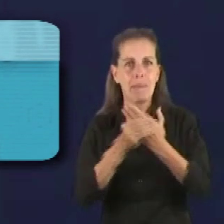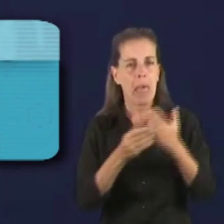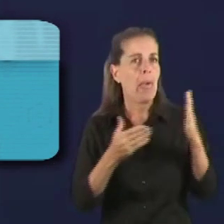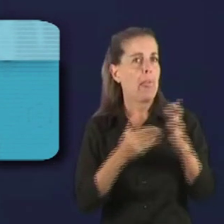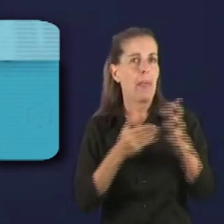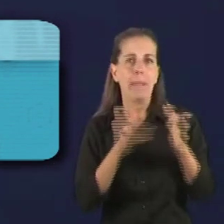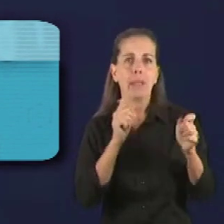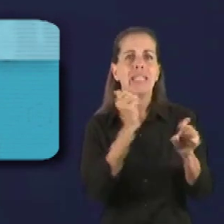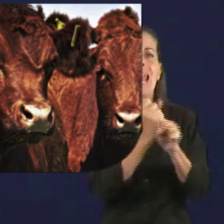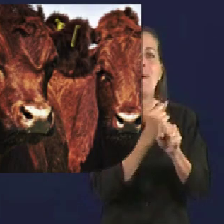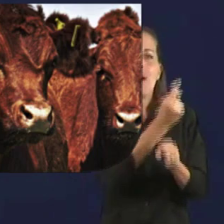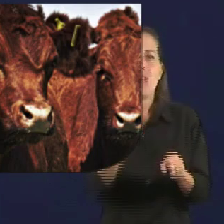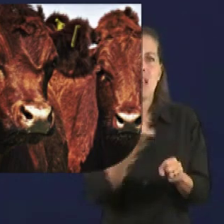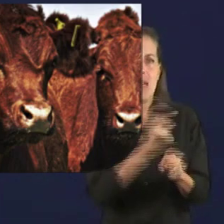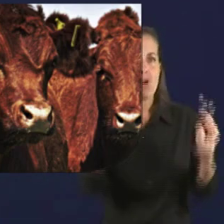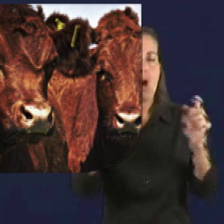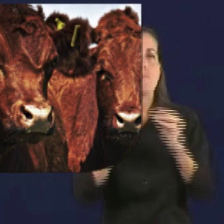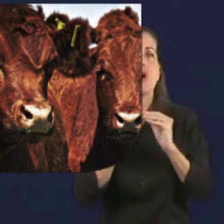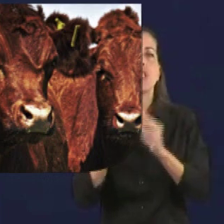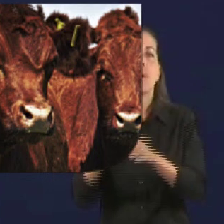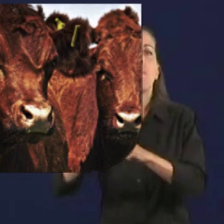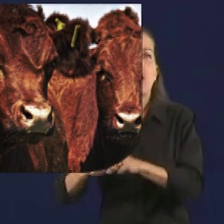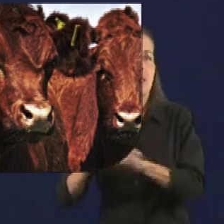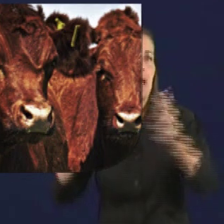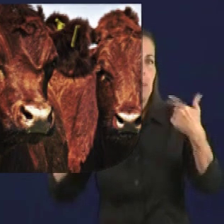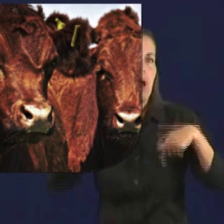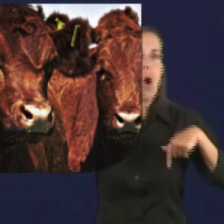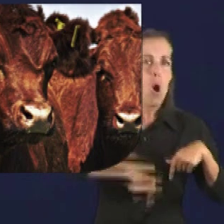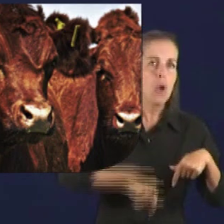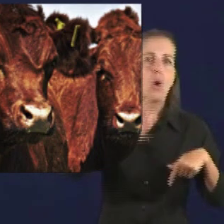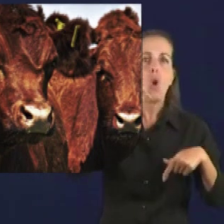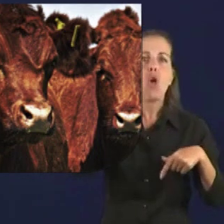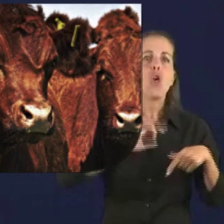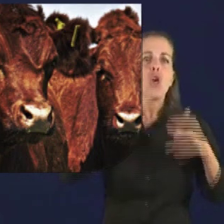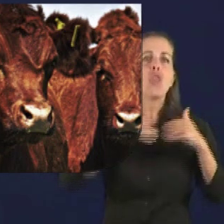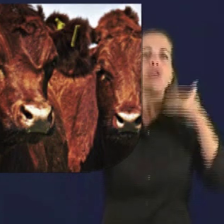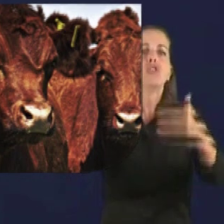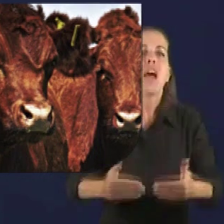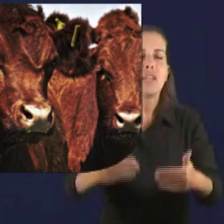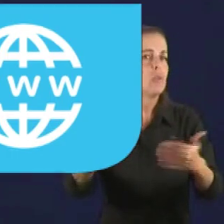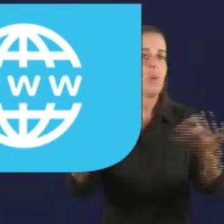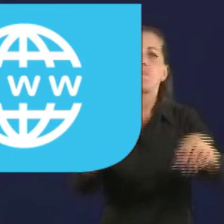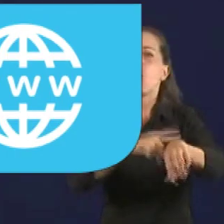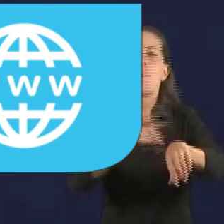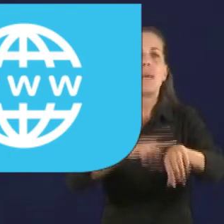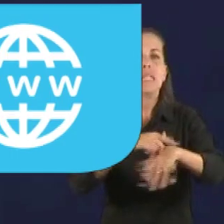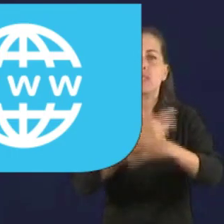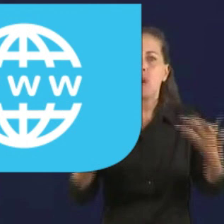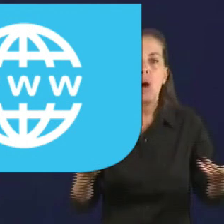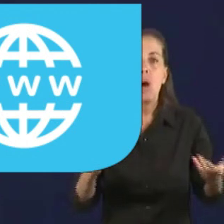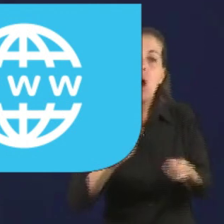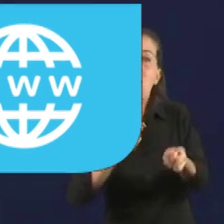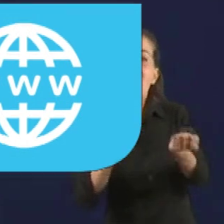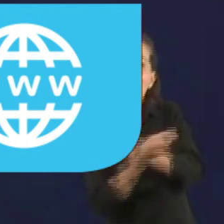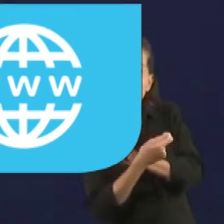por cuestiones políticas. Ocurran hoy, ocurran dentro de 2 años, o ocurran cuando sea. Digo, los cambios no van